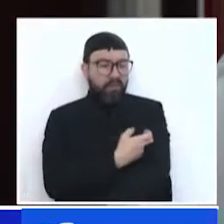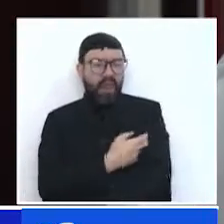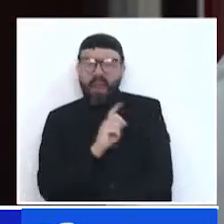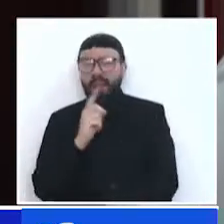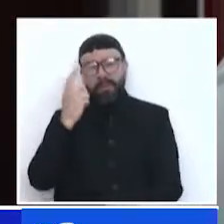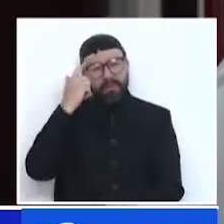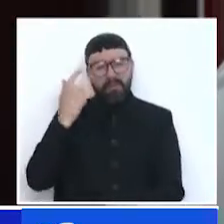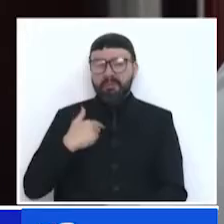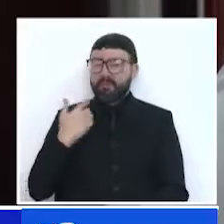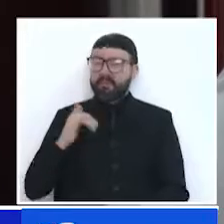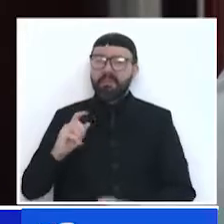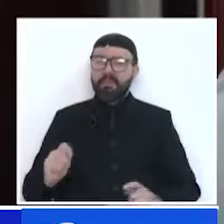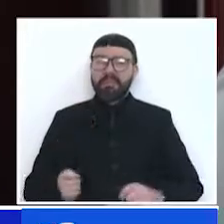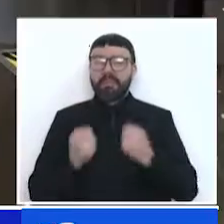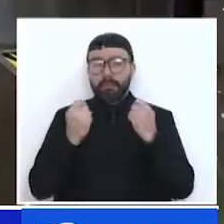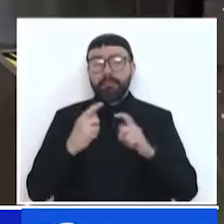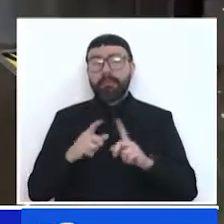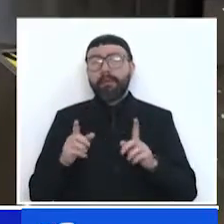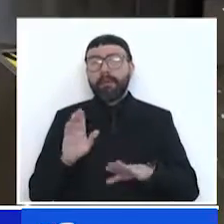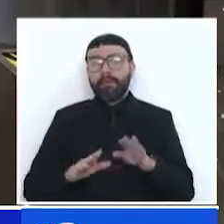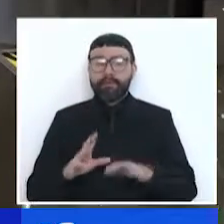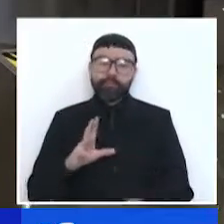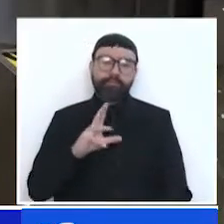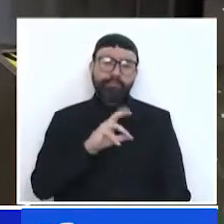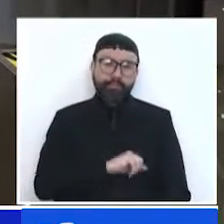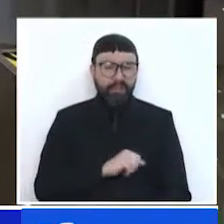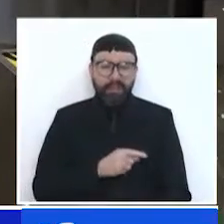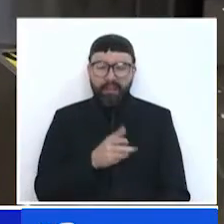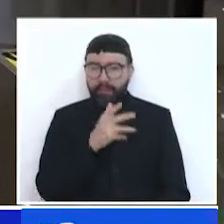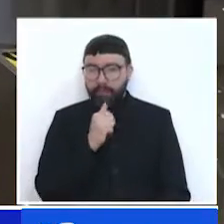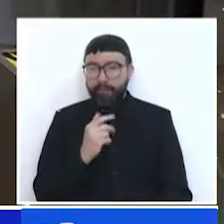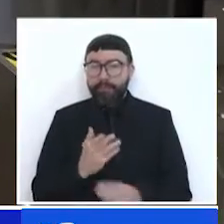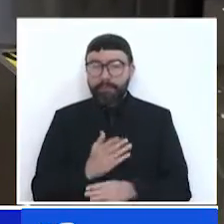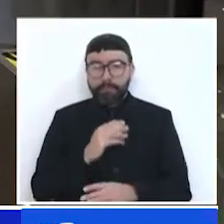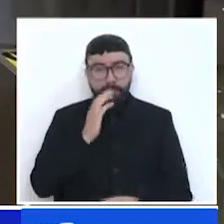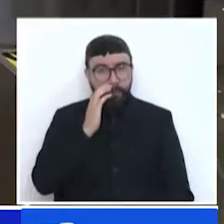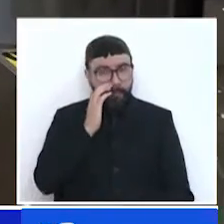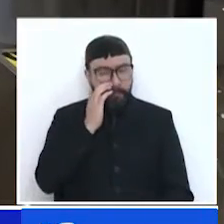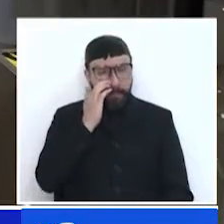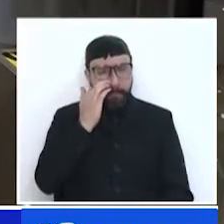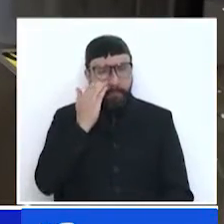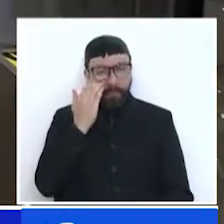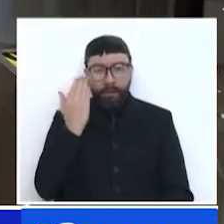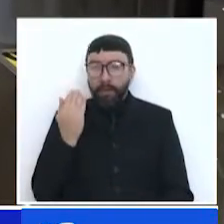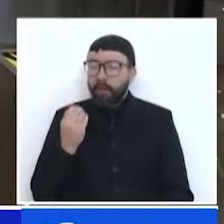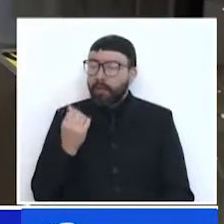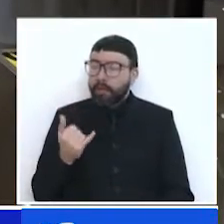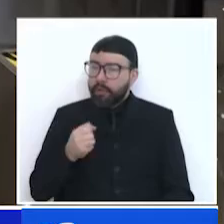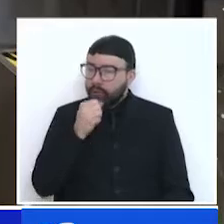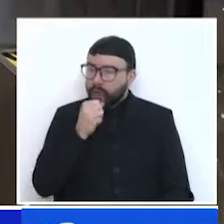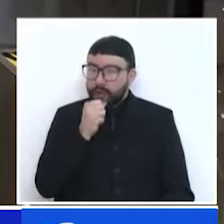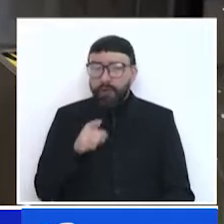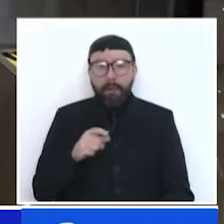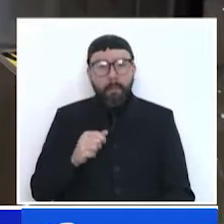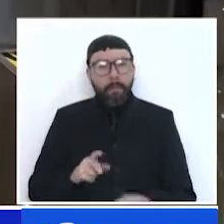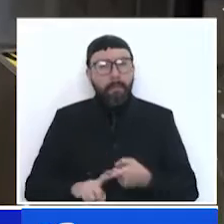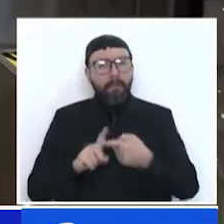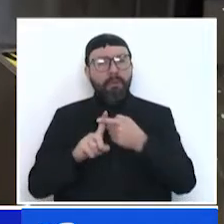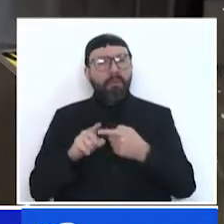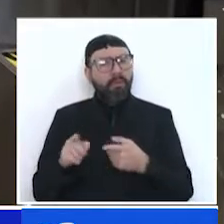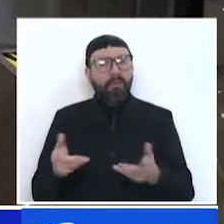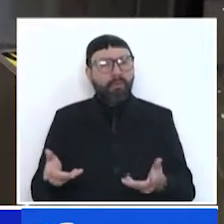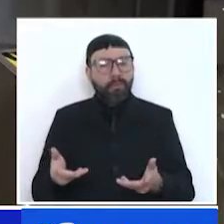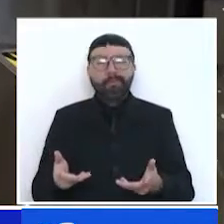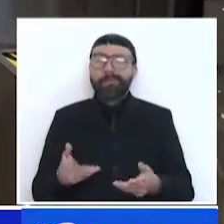y a veces bajamos la guardia. Ese es el panorama no tan alentador. La noticia positiva se da en materia